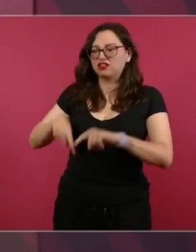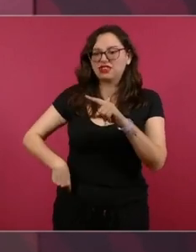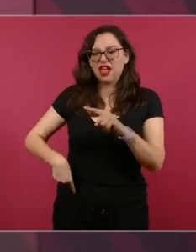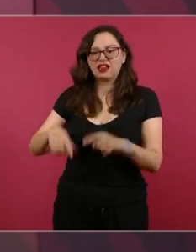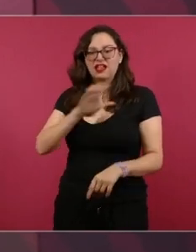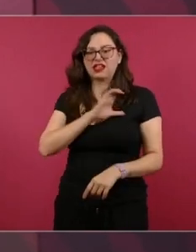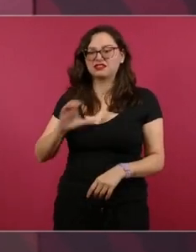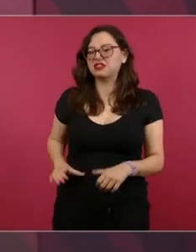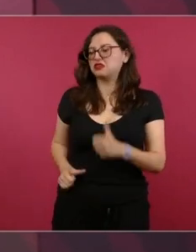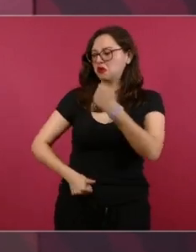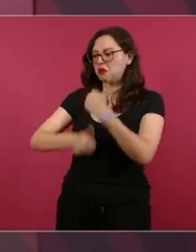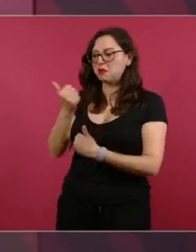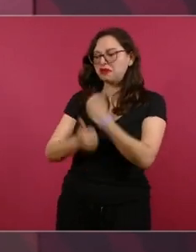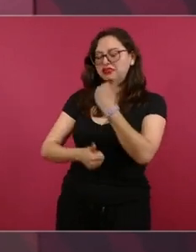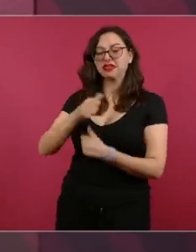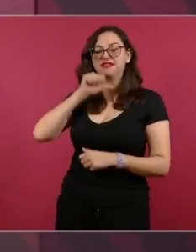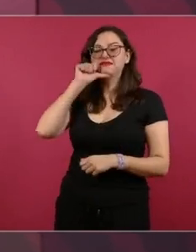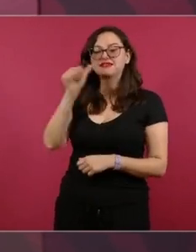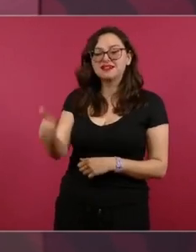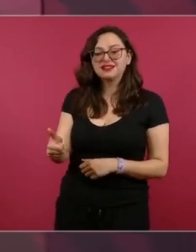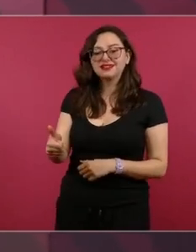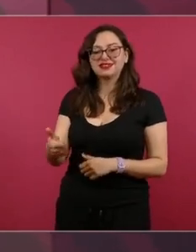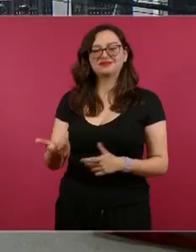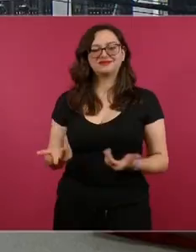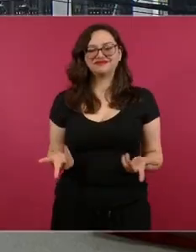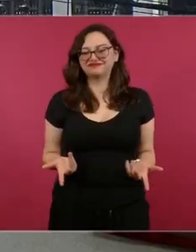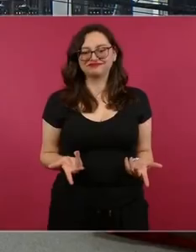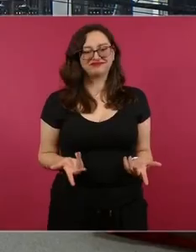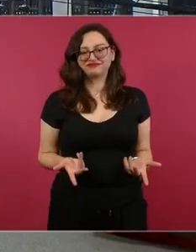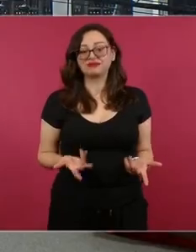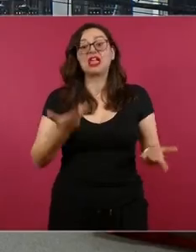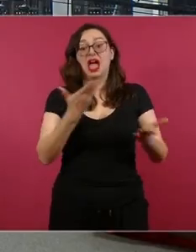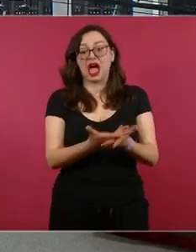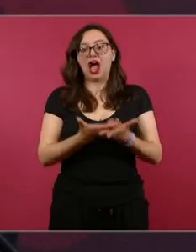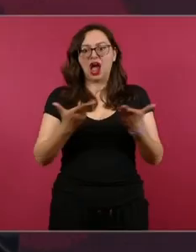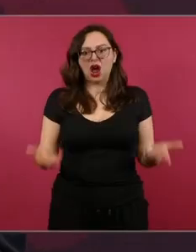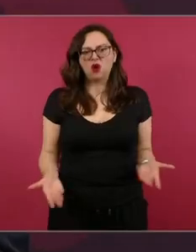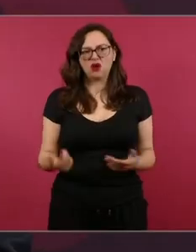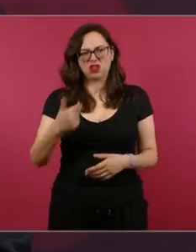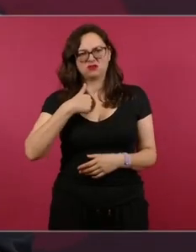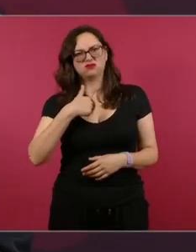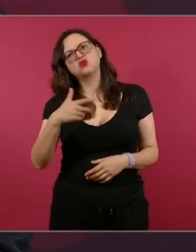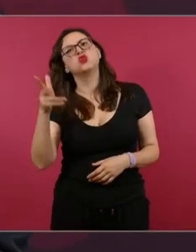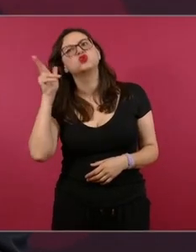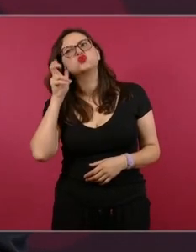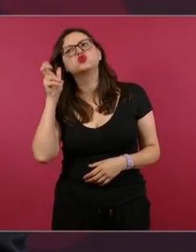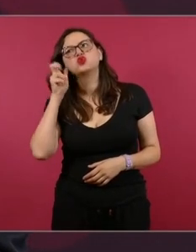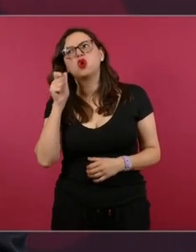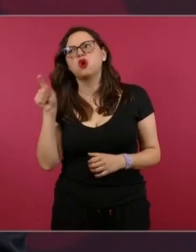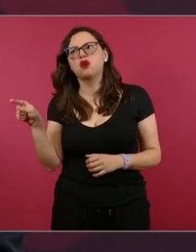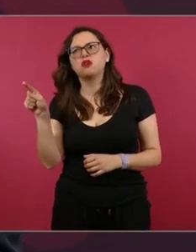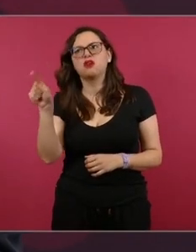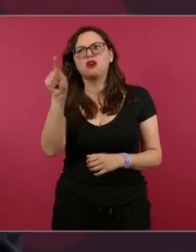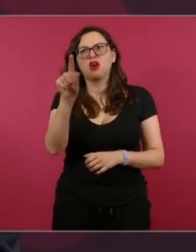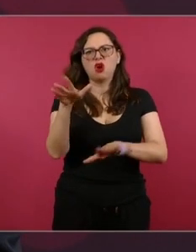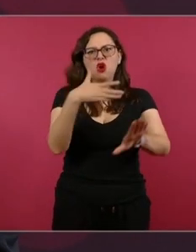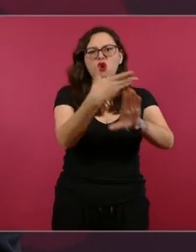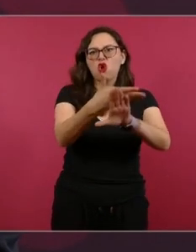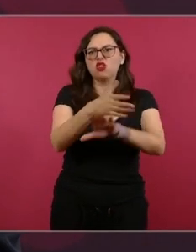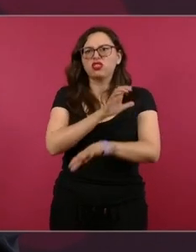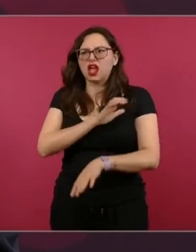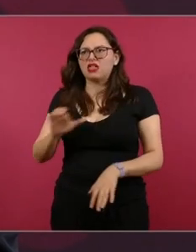Por eso, cuando hablan de desafuero de un candidato, no estoy de acuerdo. ¿Quién es